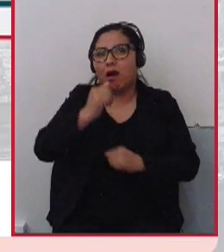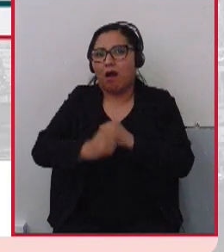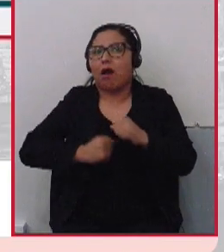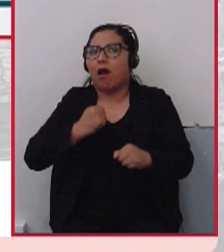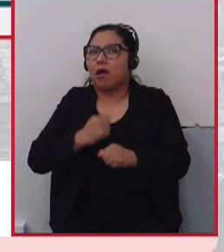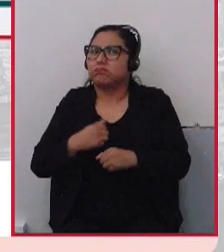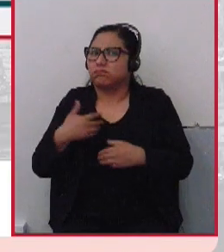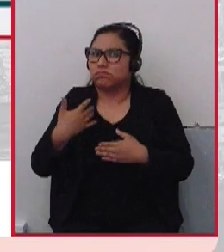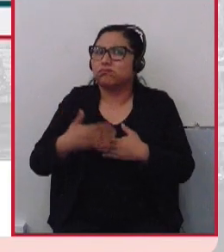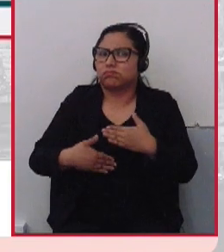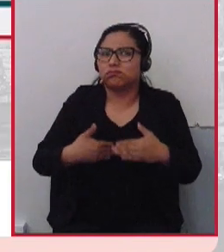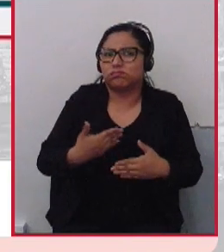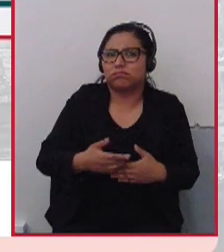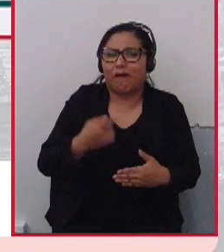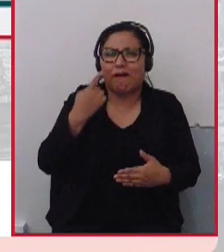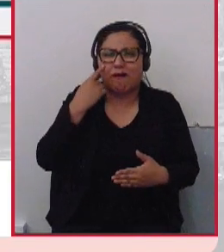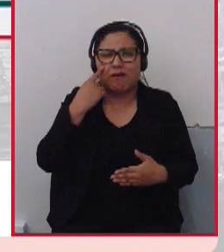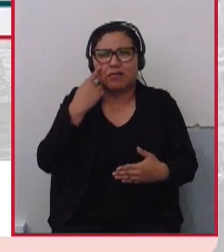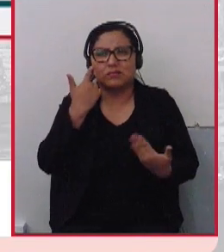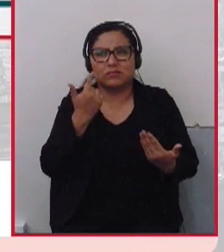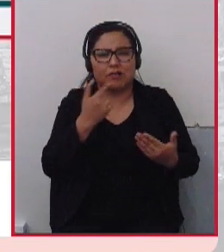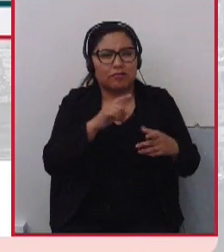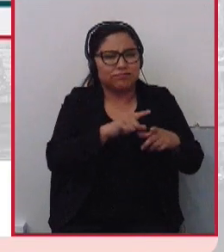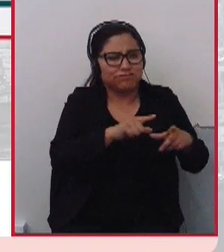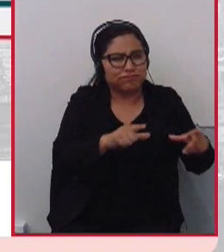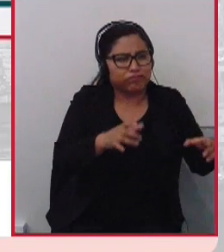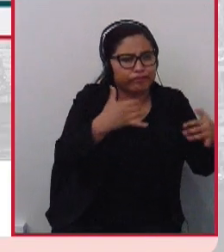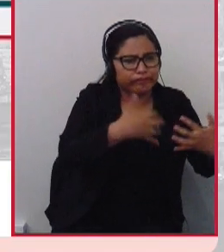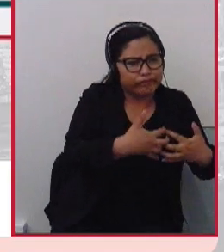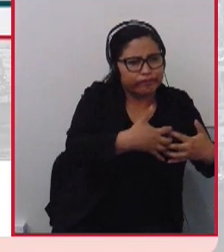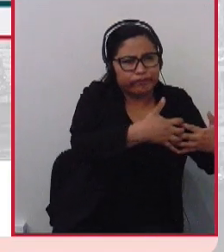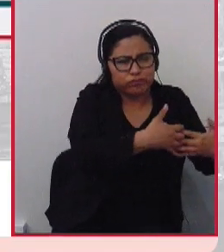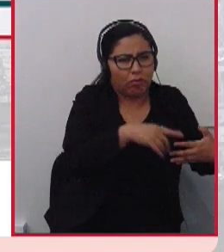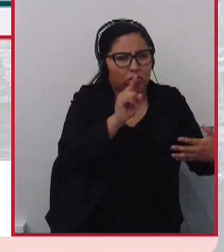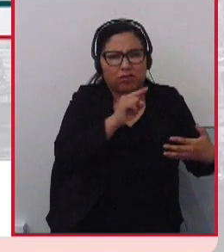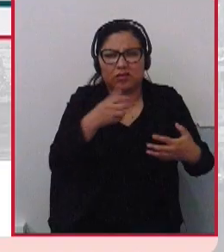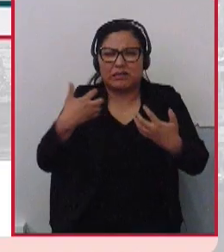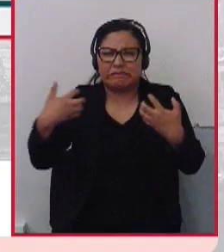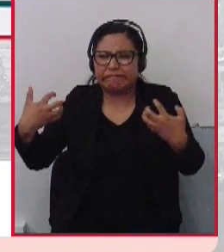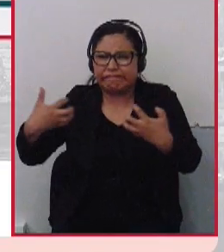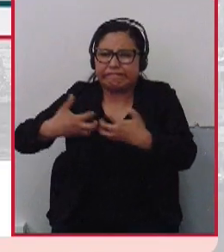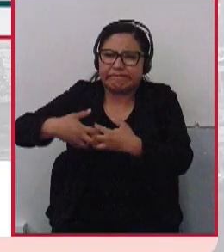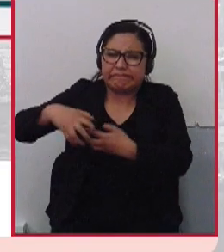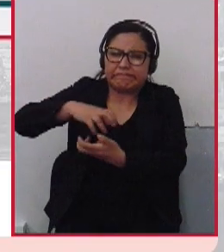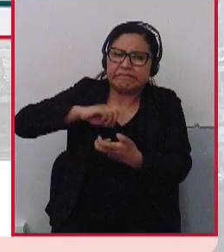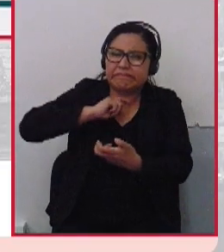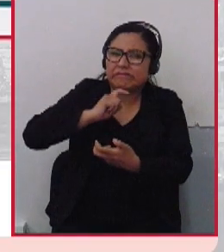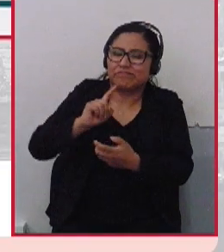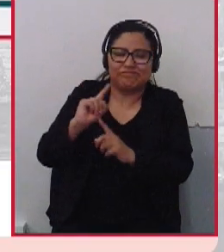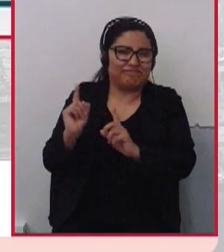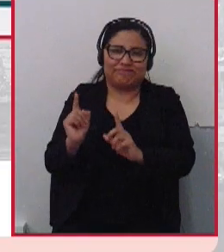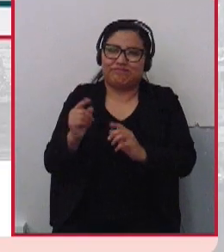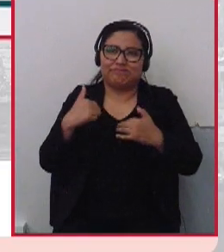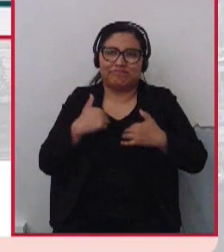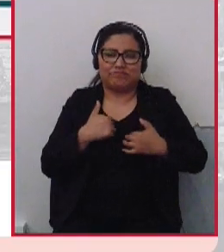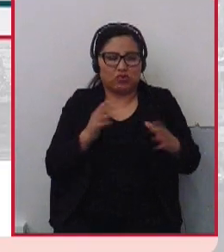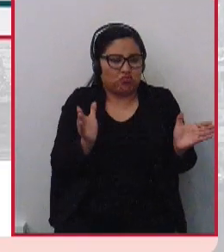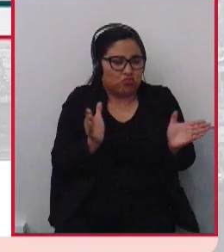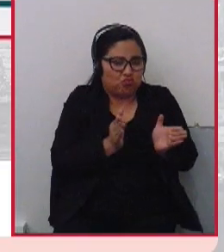conozco pura concentradora, no conozco lixiviación, no conozco fundición, no conozco nada de eso. Nací con un molinito de